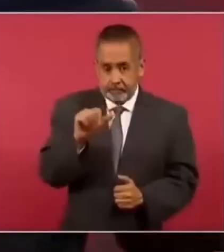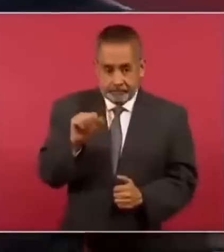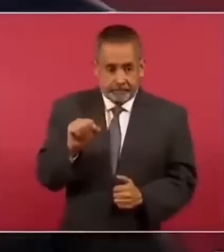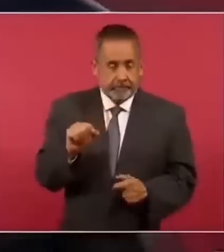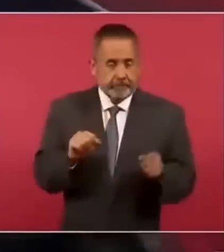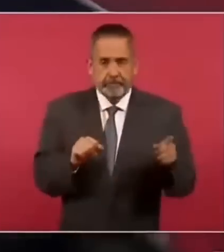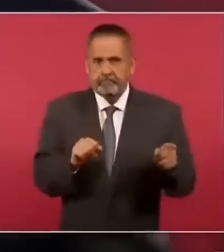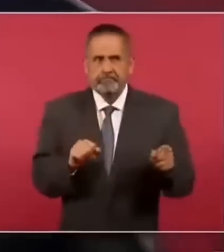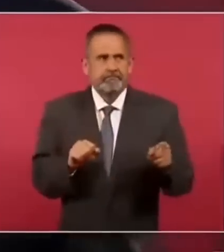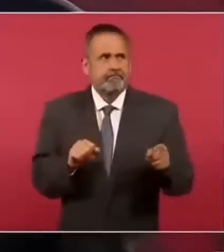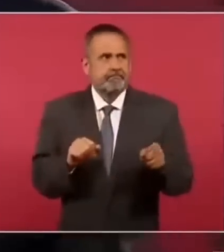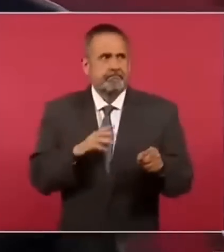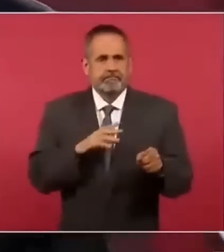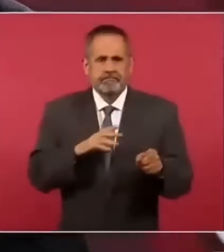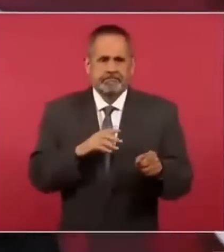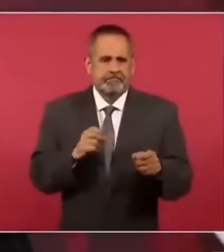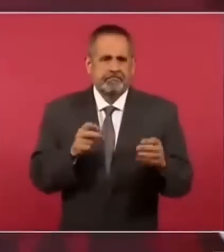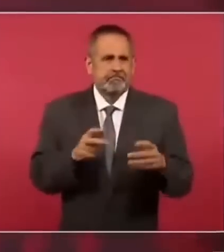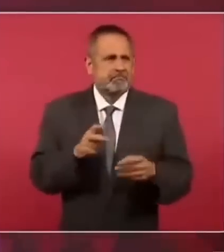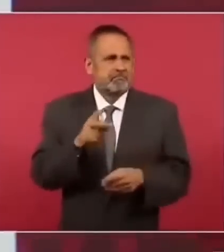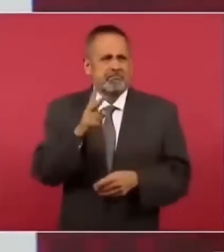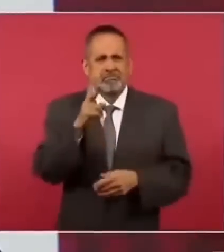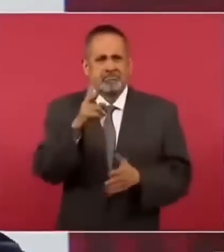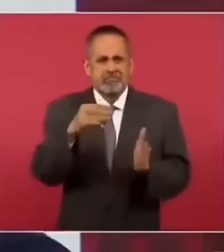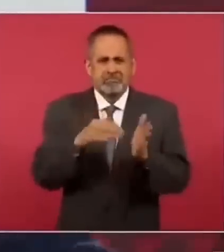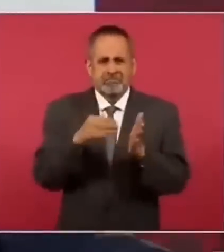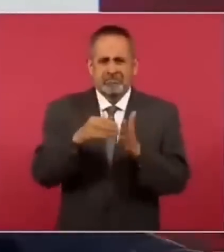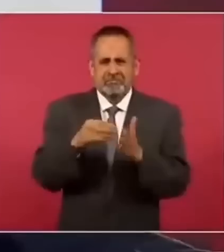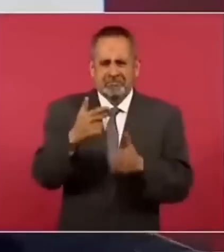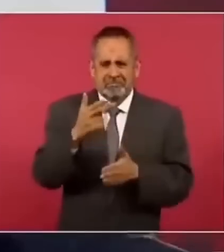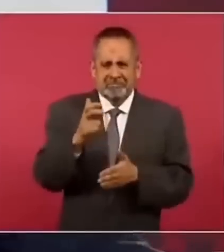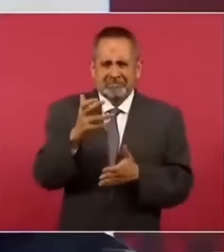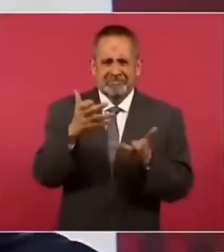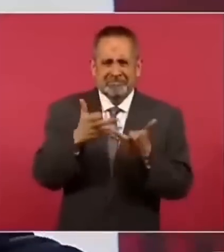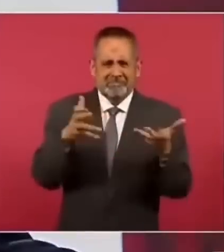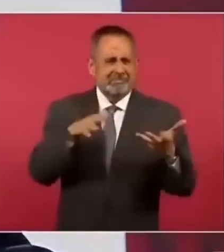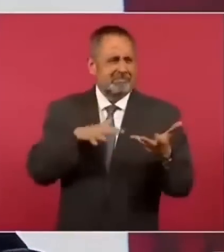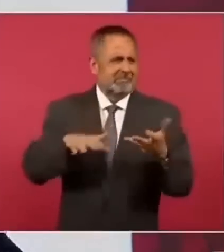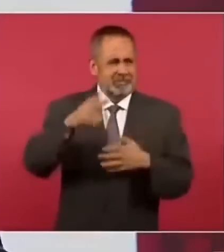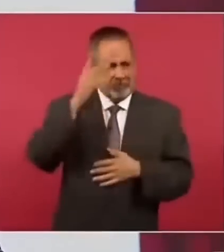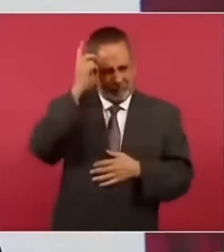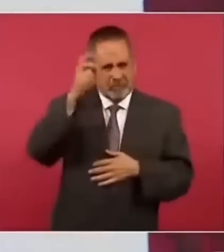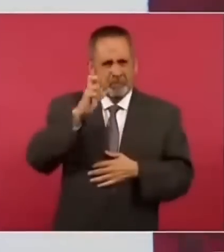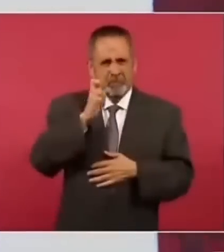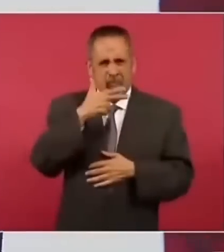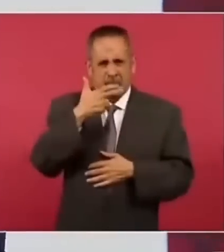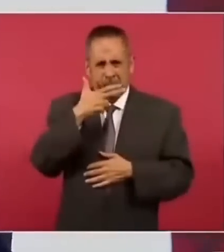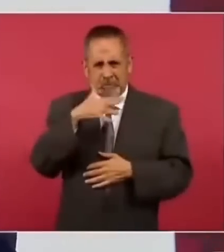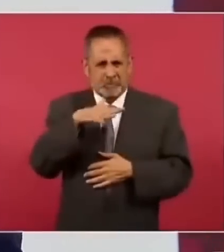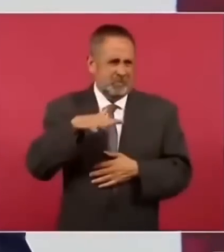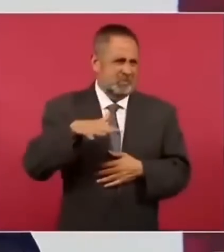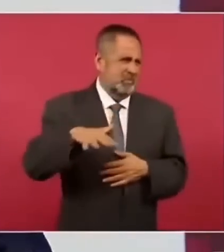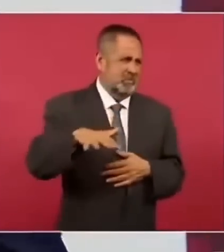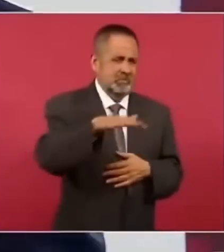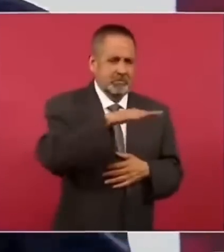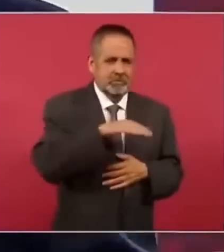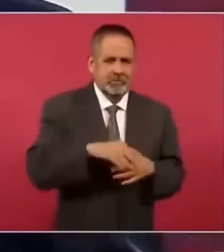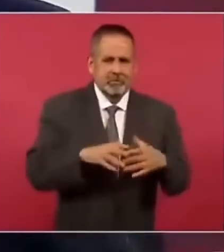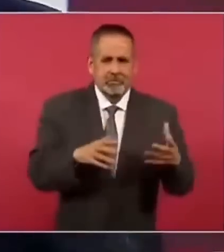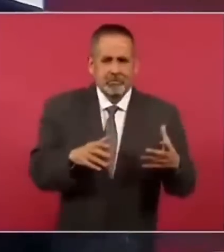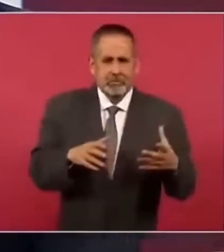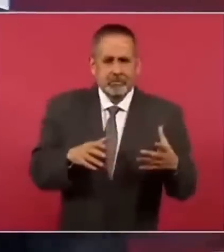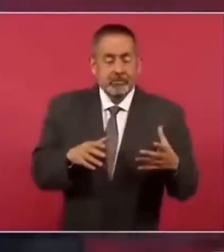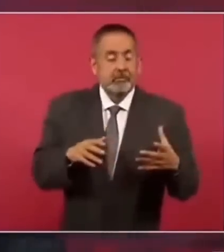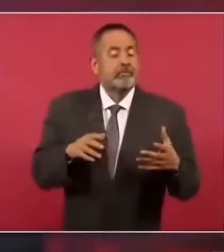tenía pues más de 2 millones de hectáreas en Chihuahua, por eso se decía que Terrazas no era